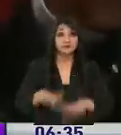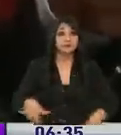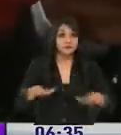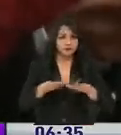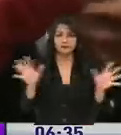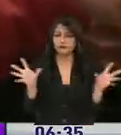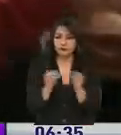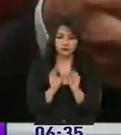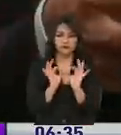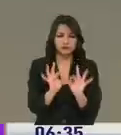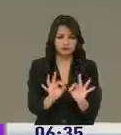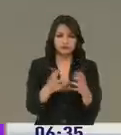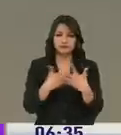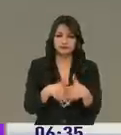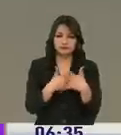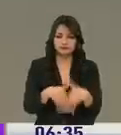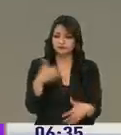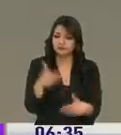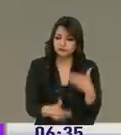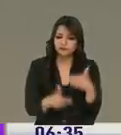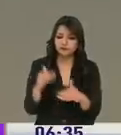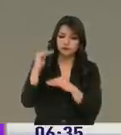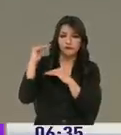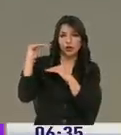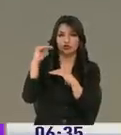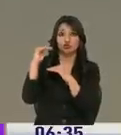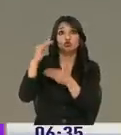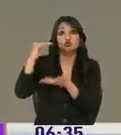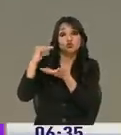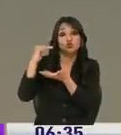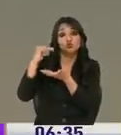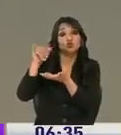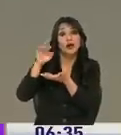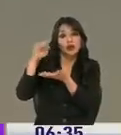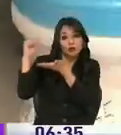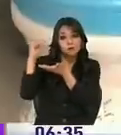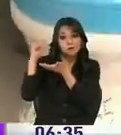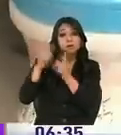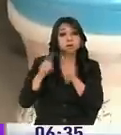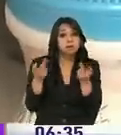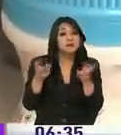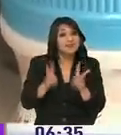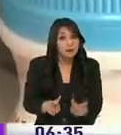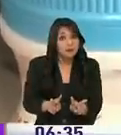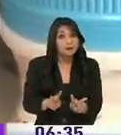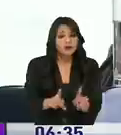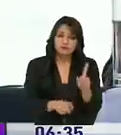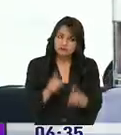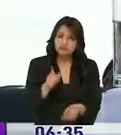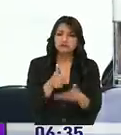infraestructura necesaria para el procesamiento del suero. Sin embargo, entre los anuncios también hay incentivos. Vamos a